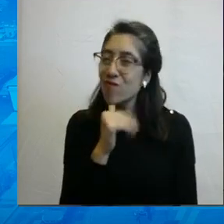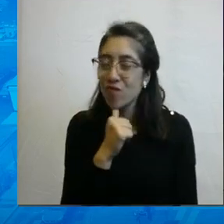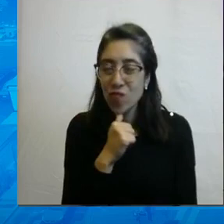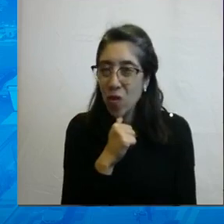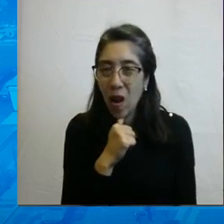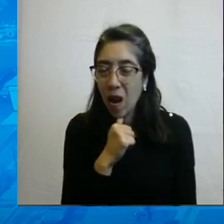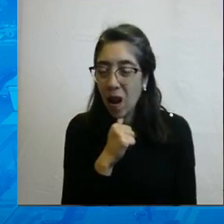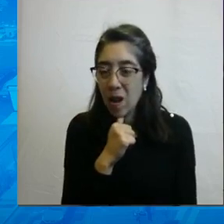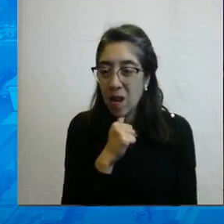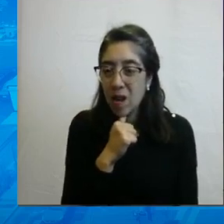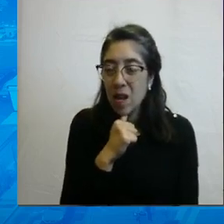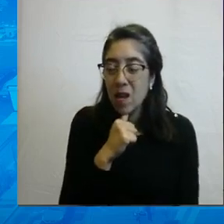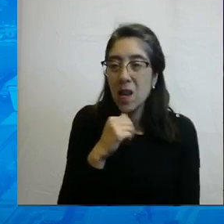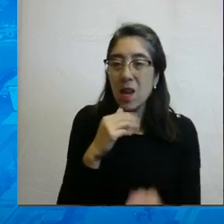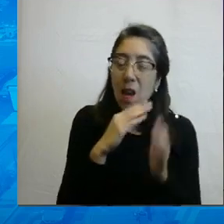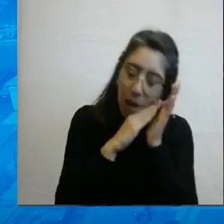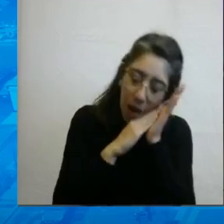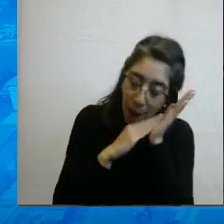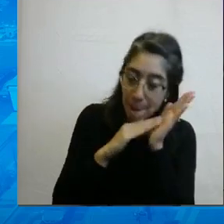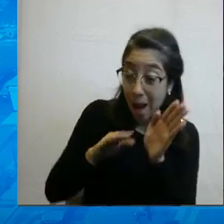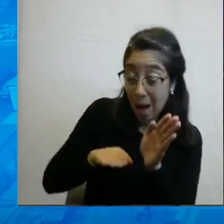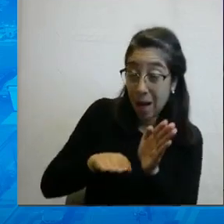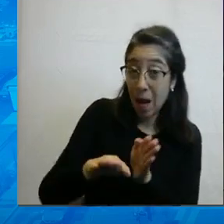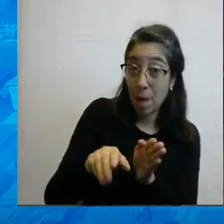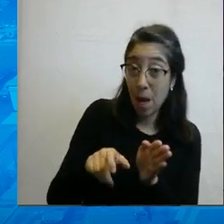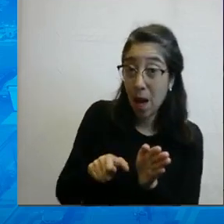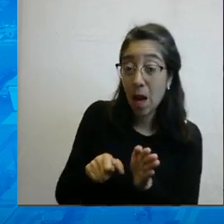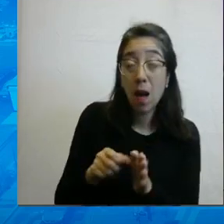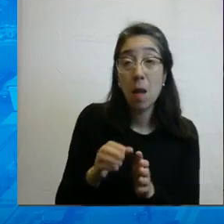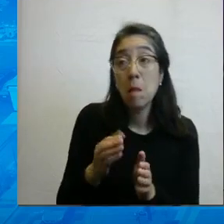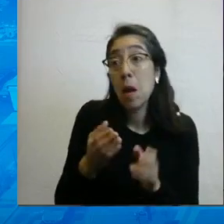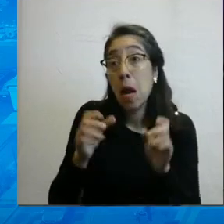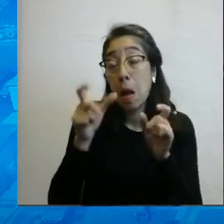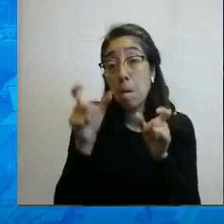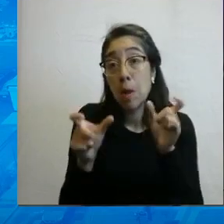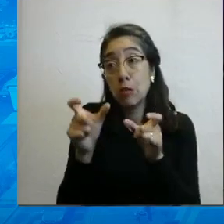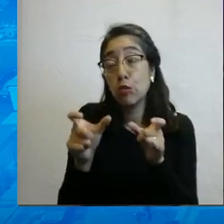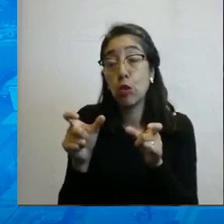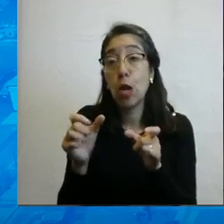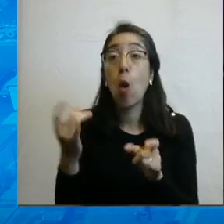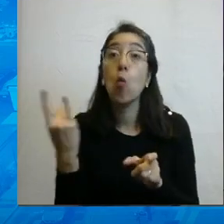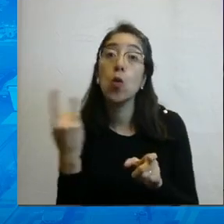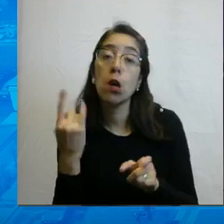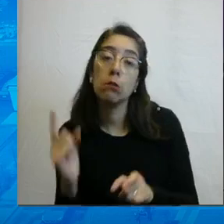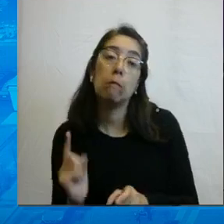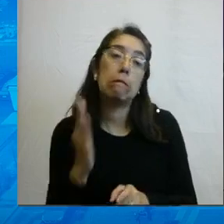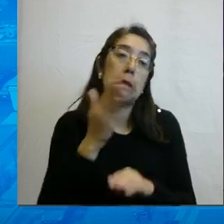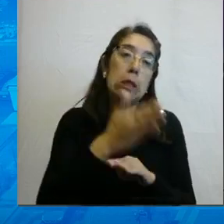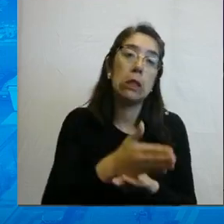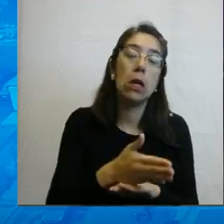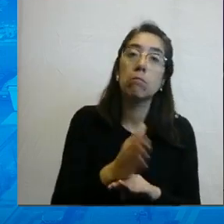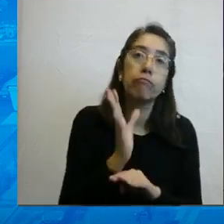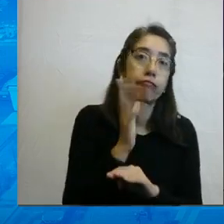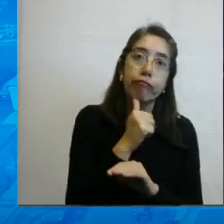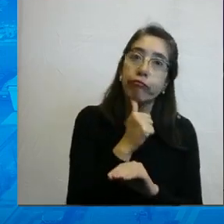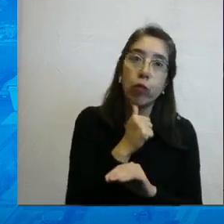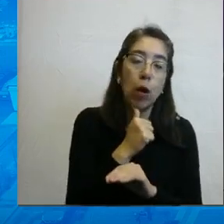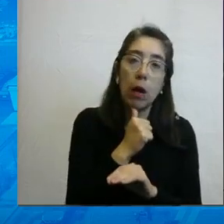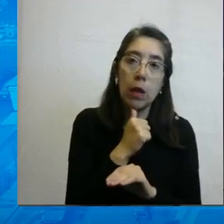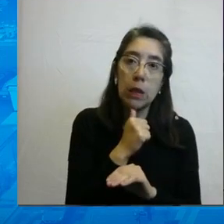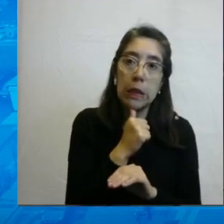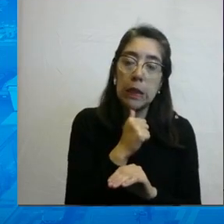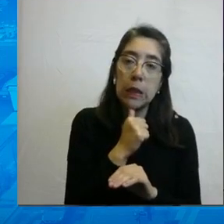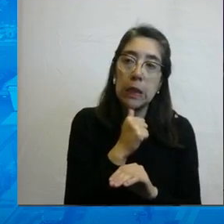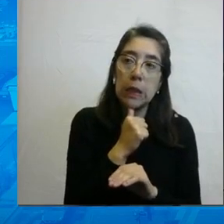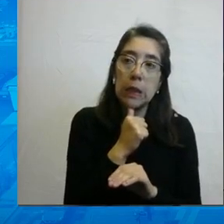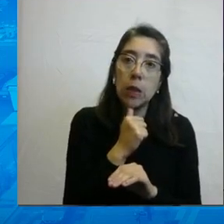las personas. Yo le envié una carta al director del hospital, carta que no ha tenido respuesta, donde le digo la necesidad de que por lo menos haya un equipo que